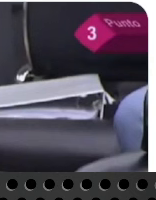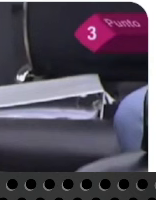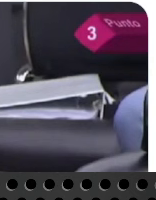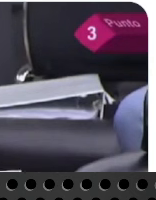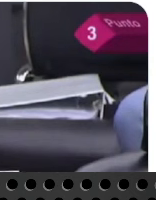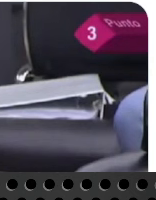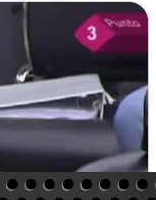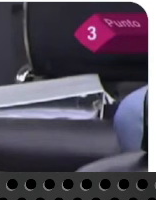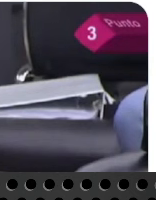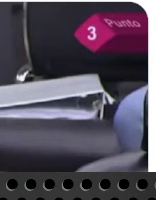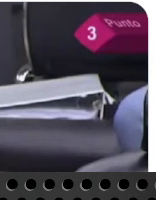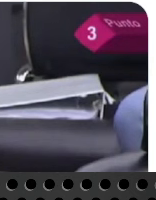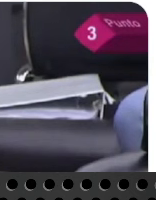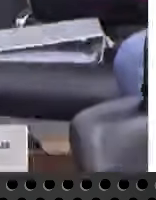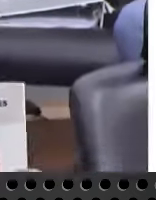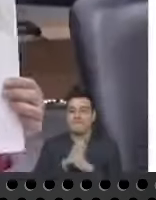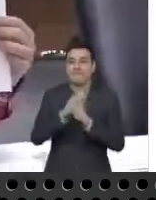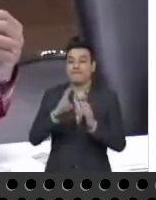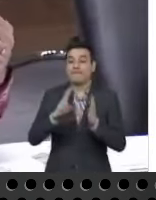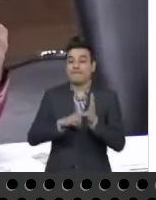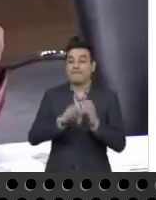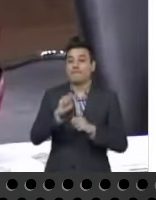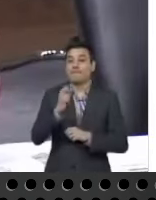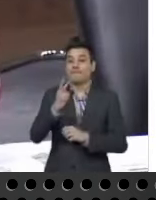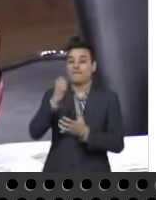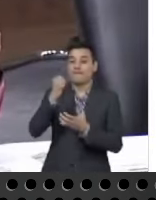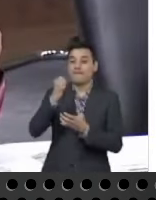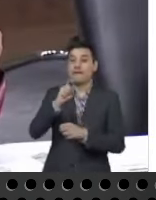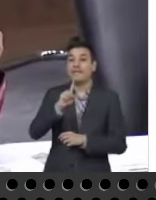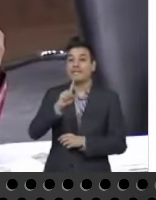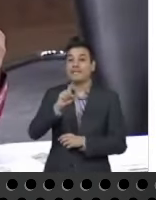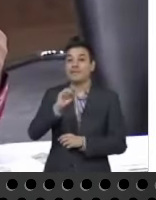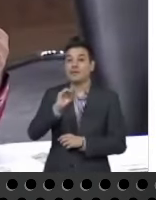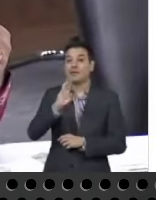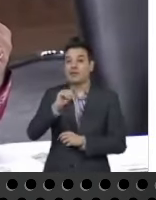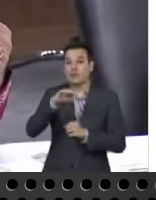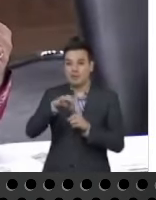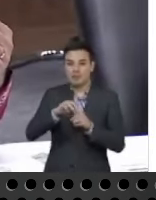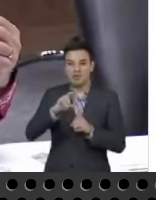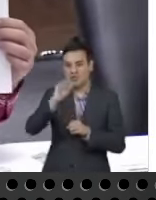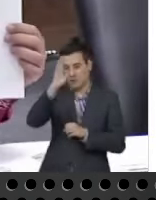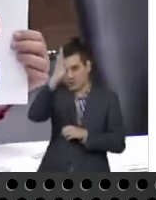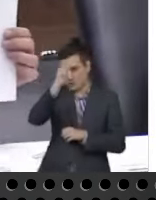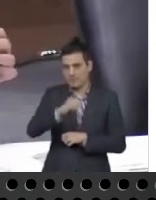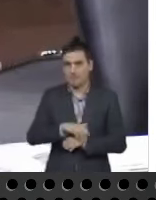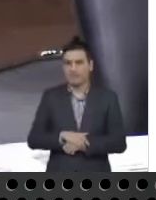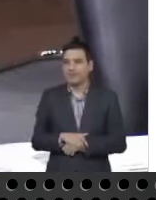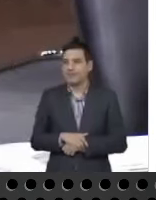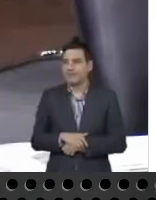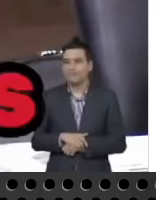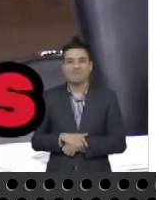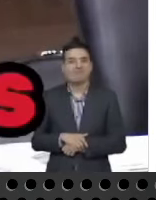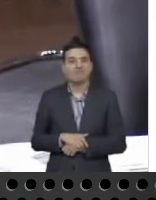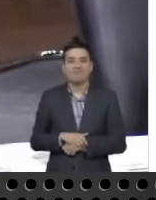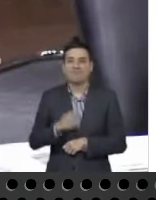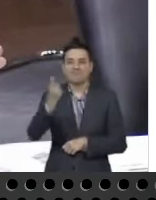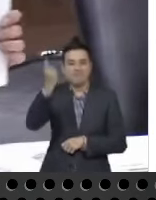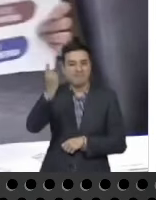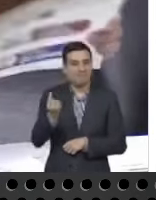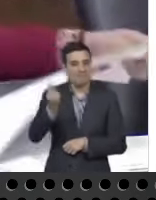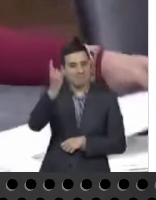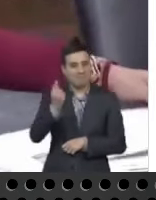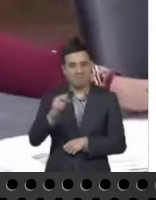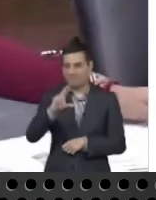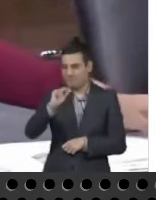donde los ha exhibido por su doble moral y por su hipocresía principalmente por querer